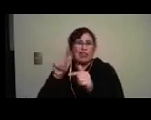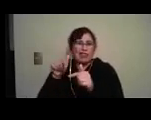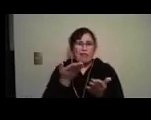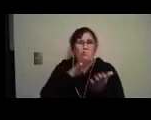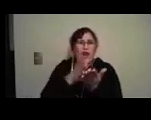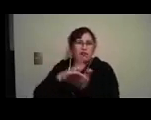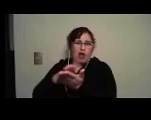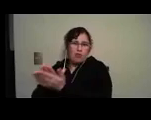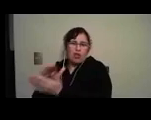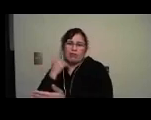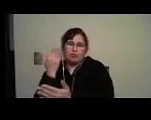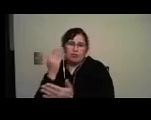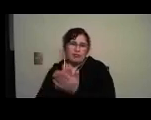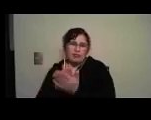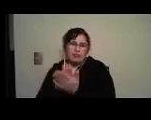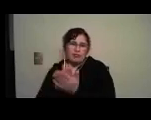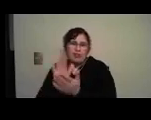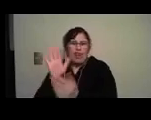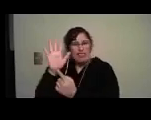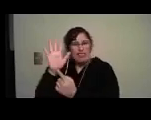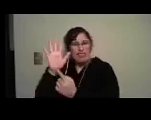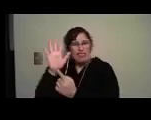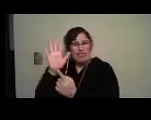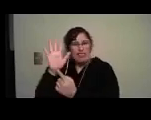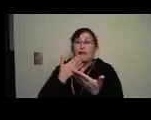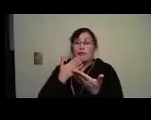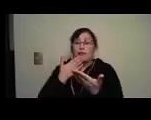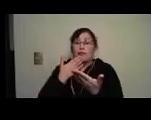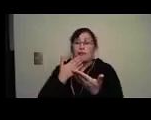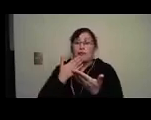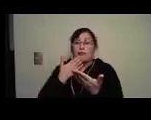ustedes saben, las paredes de la neurona es una